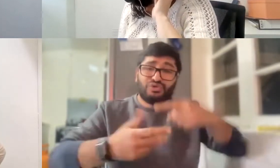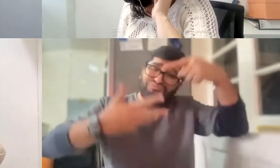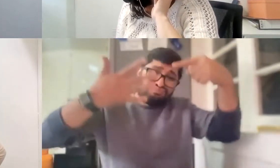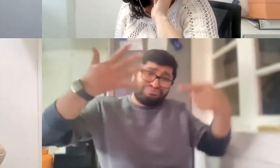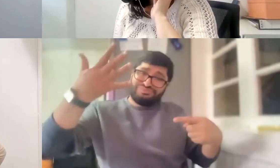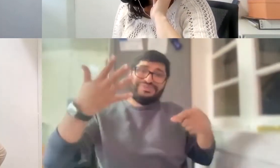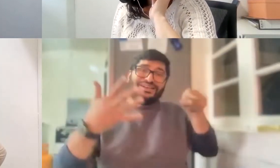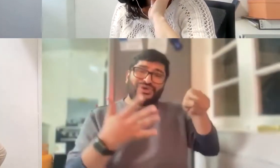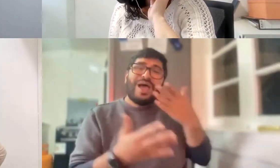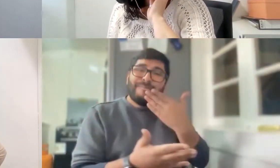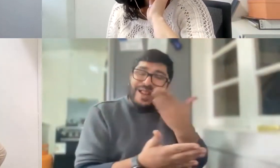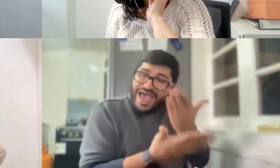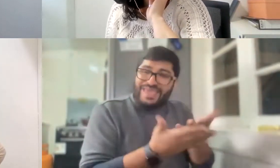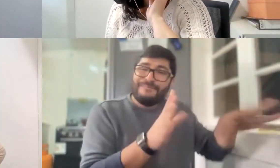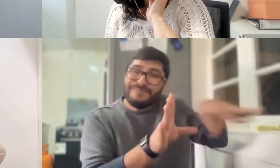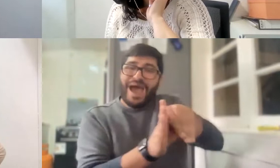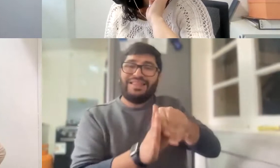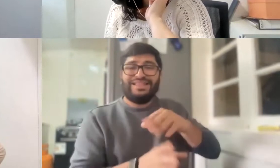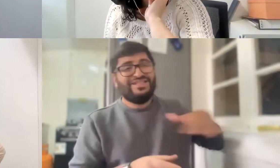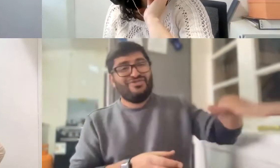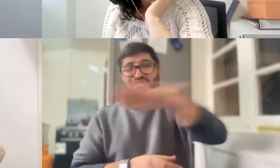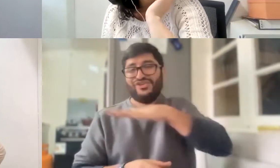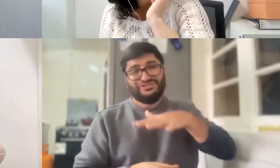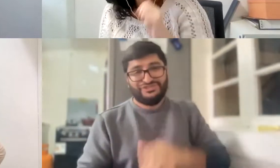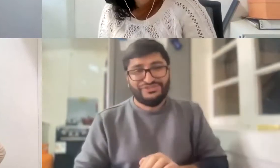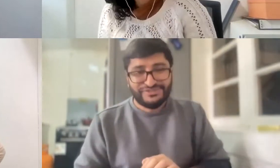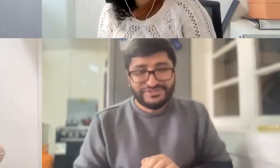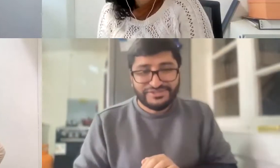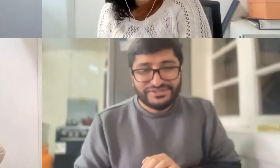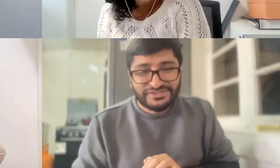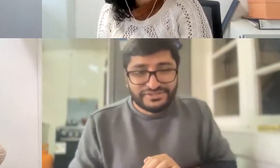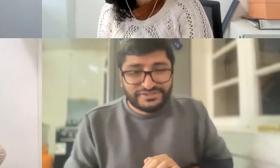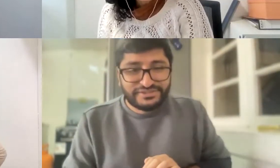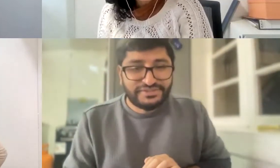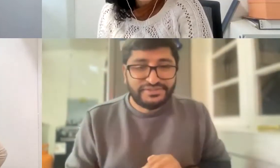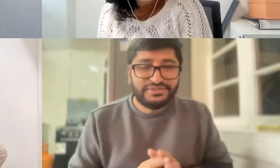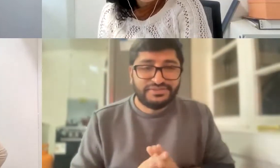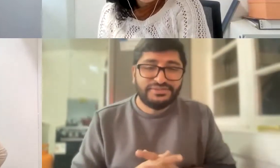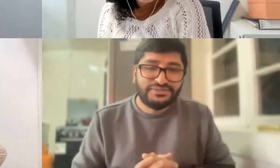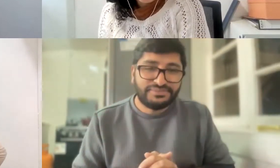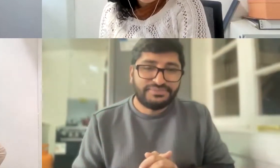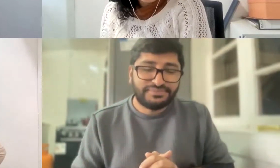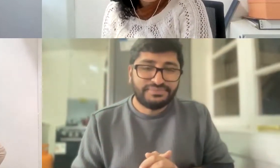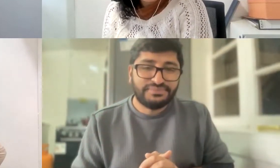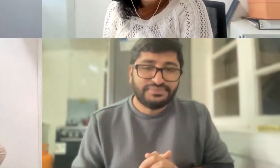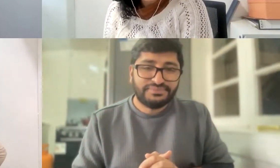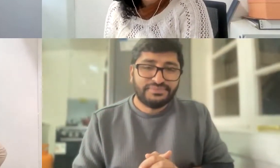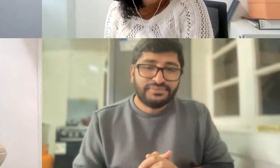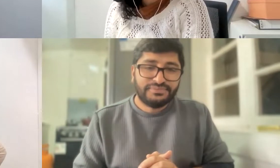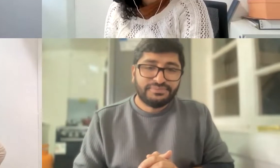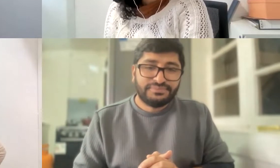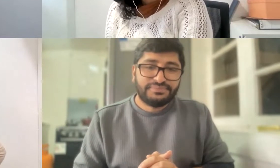Perfecto. Nosotros trabajamos en diferentes áreas, por ejemplo, con un enfoque en la lengua de señas en el área de salud, área